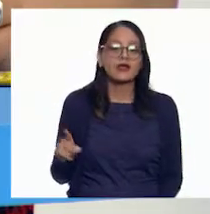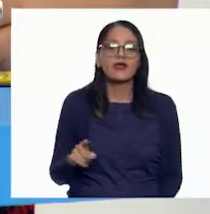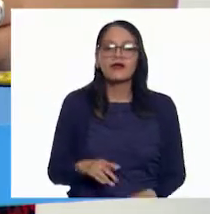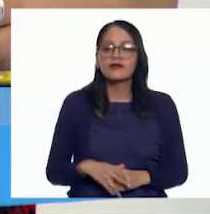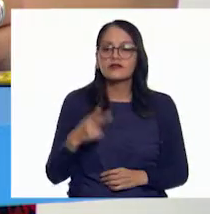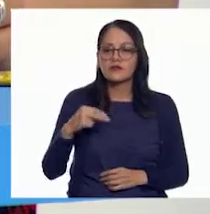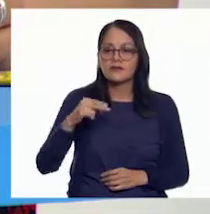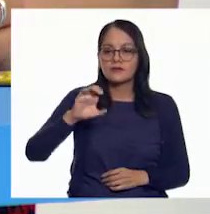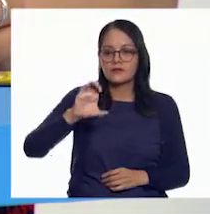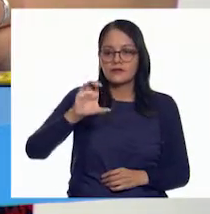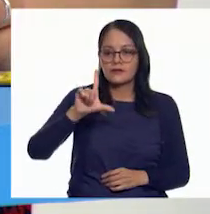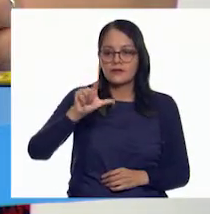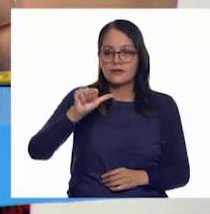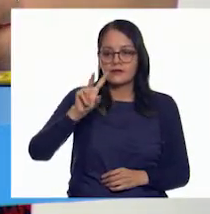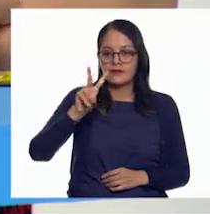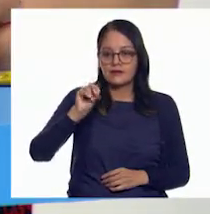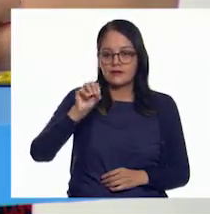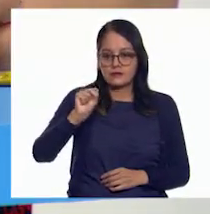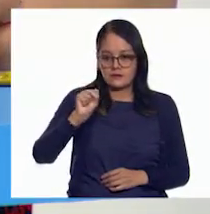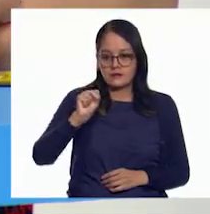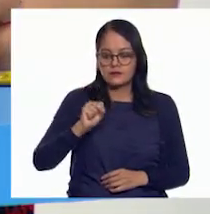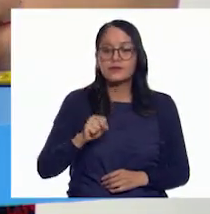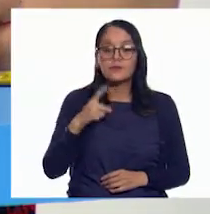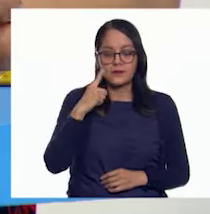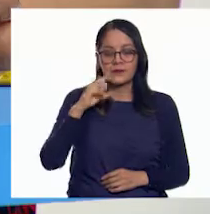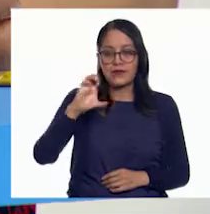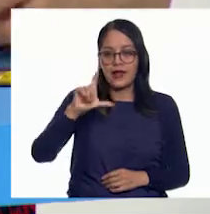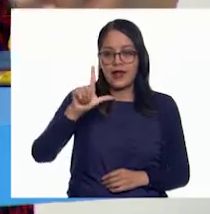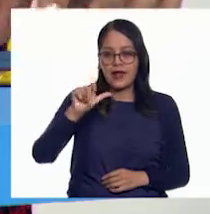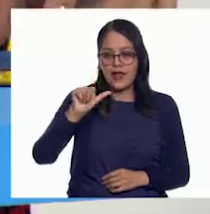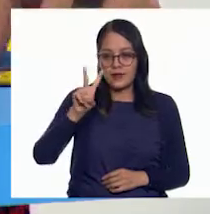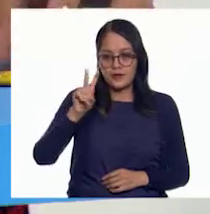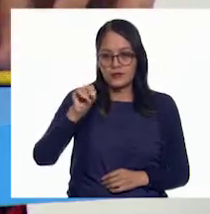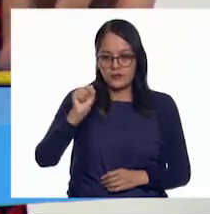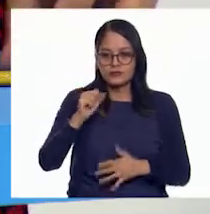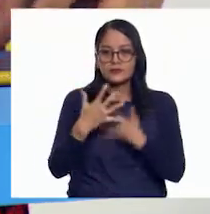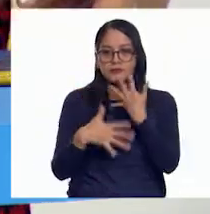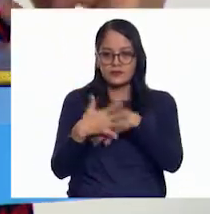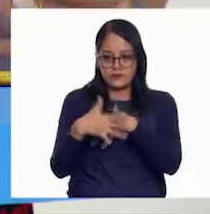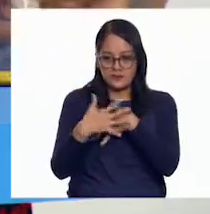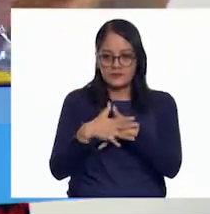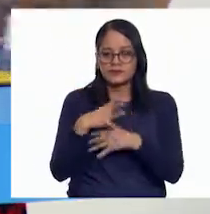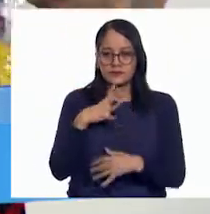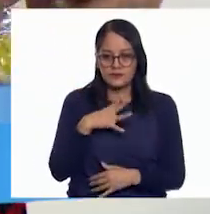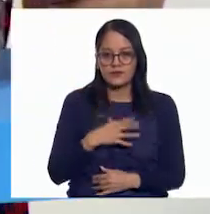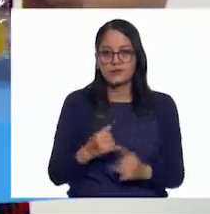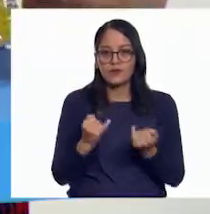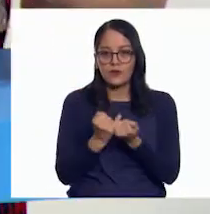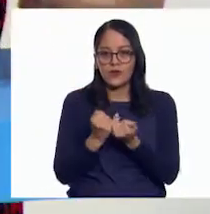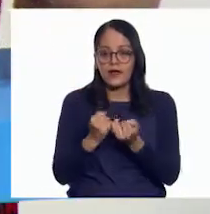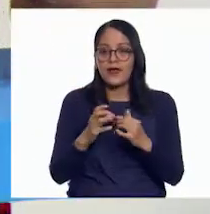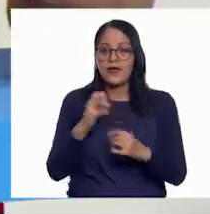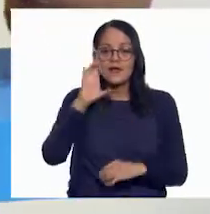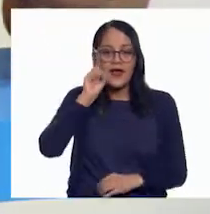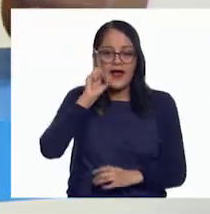los clavos. Uh-huh. Los 15 clavos de olor. Tenemos la ralladura de naranja.